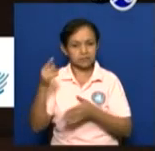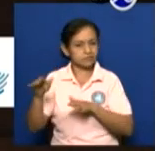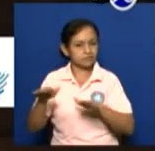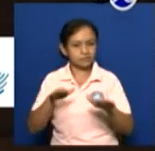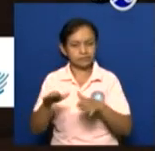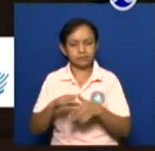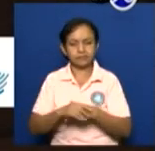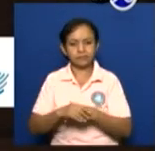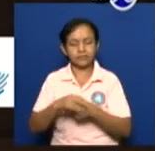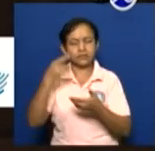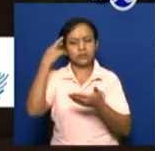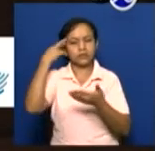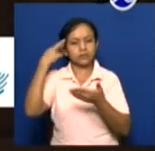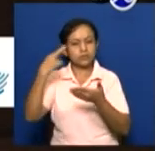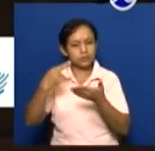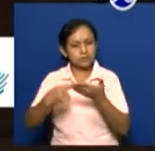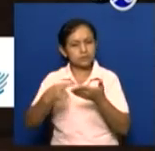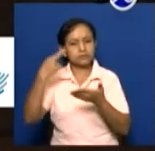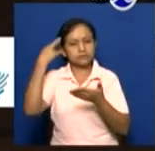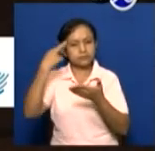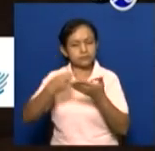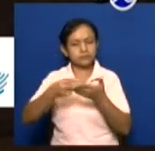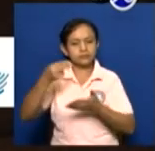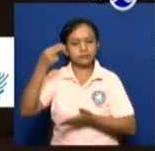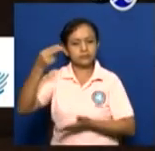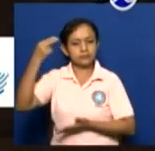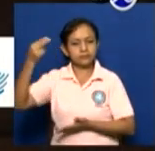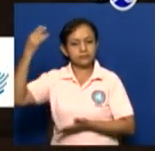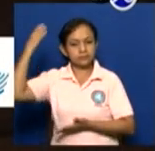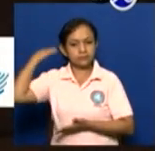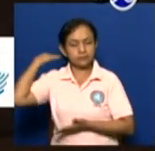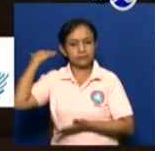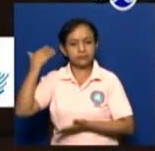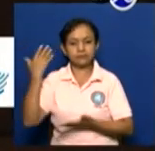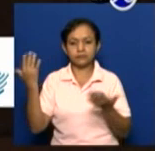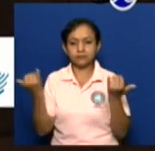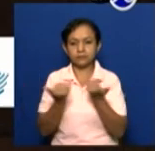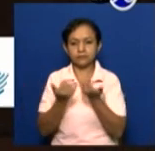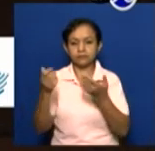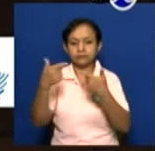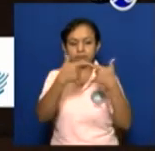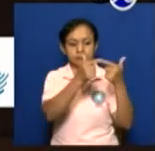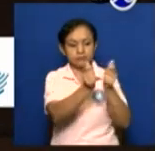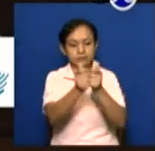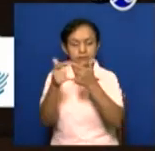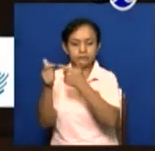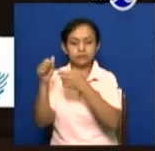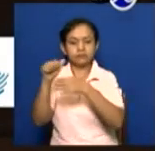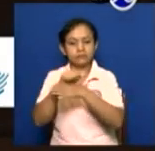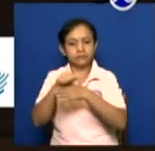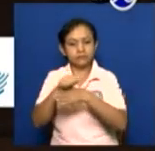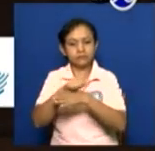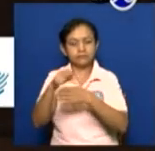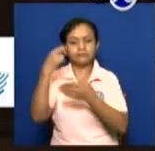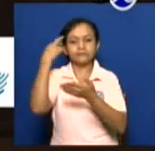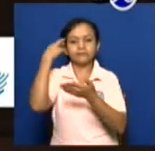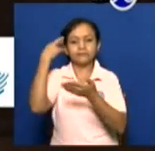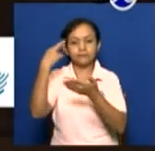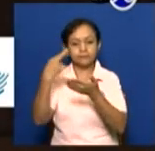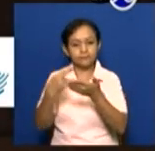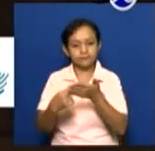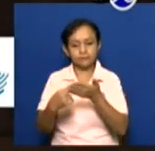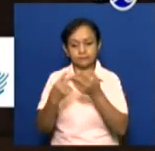Las evocaciones en la historia son prácticas colectivas. Los recuerdos de